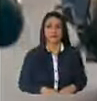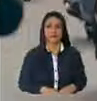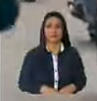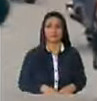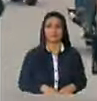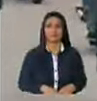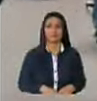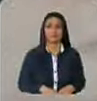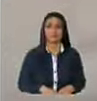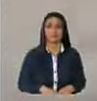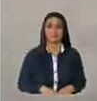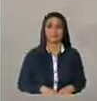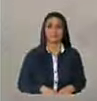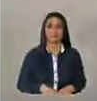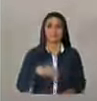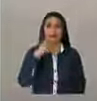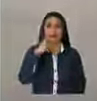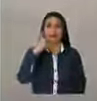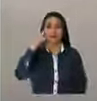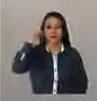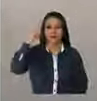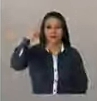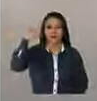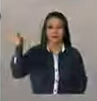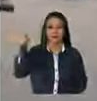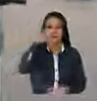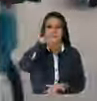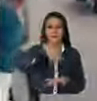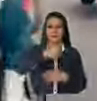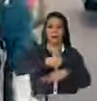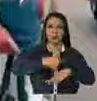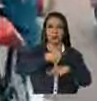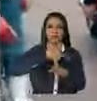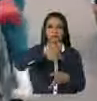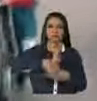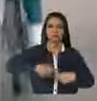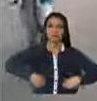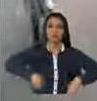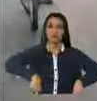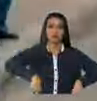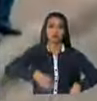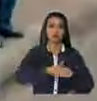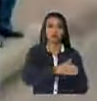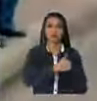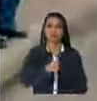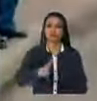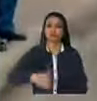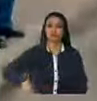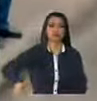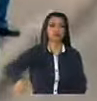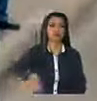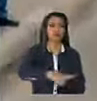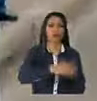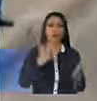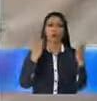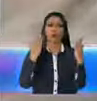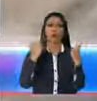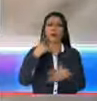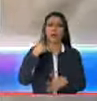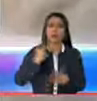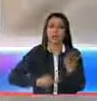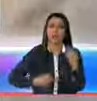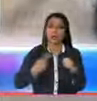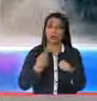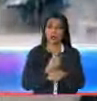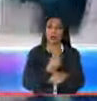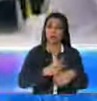Montando en motocicleta, el gobernador de la provincia del Guayas recorrió algunas calles de Guayaquil para rescatar la parte buena de utilizar